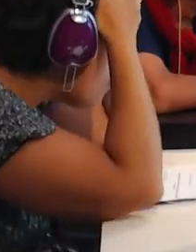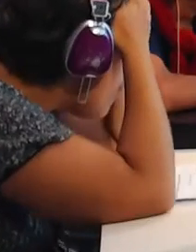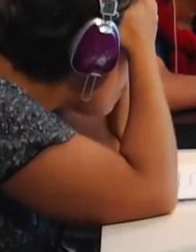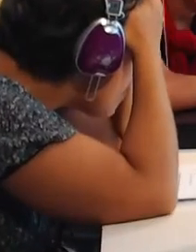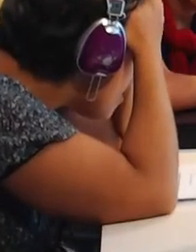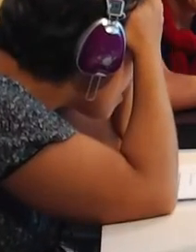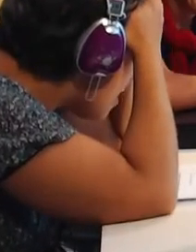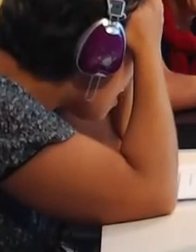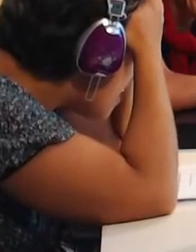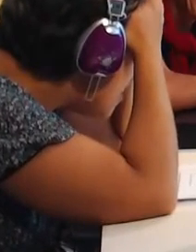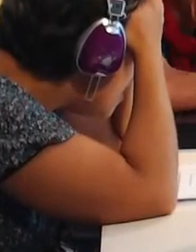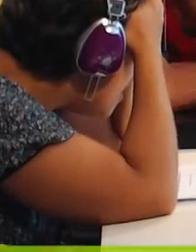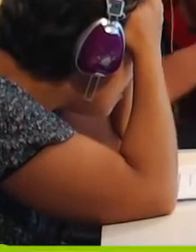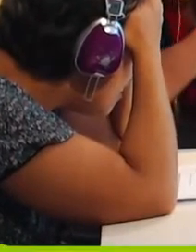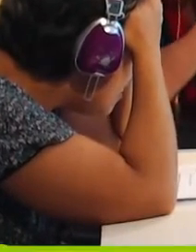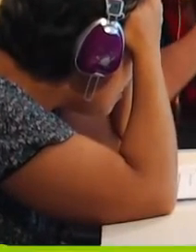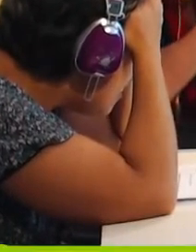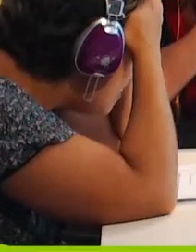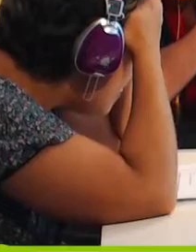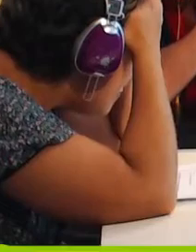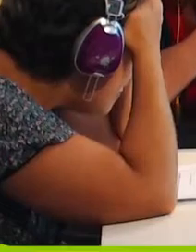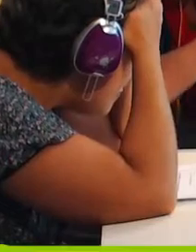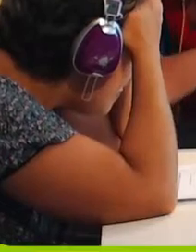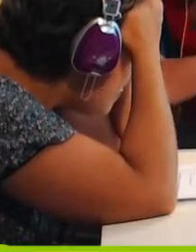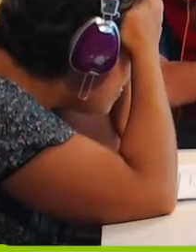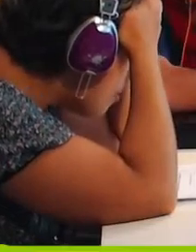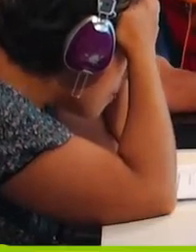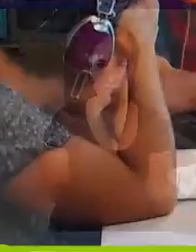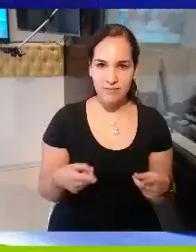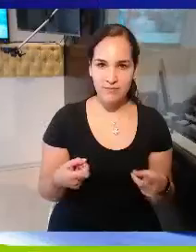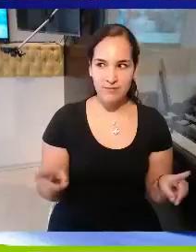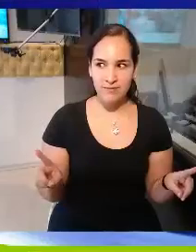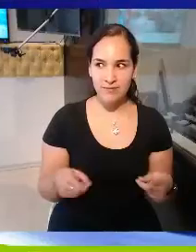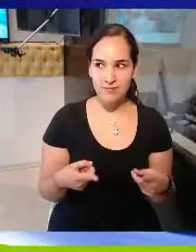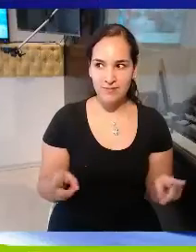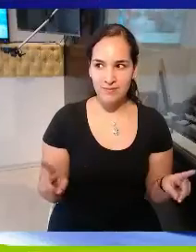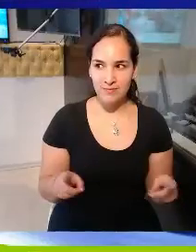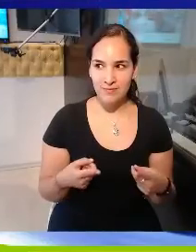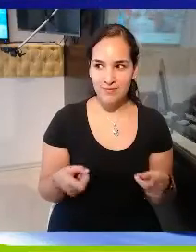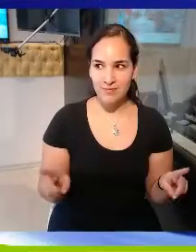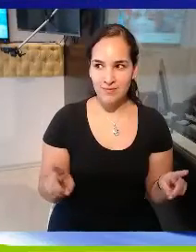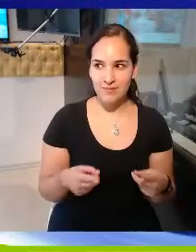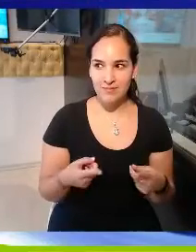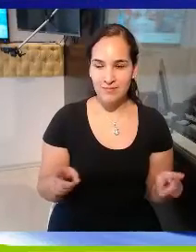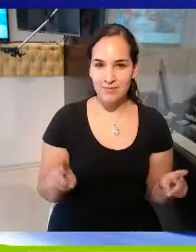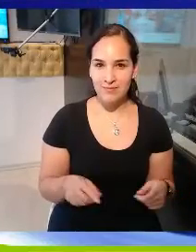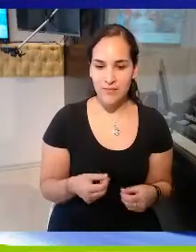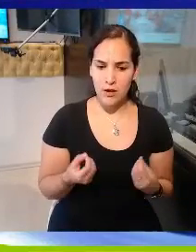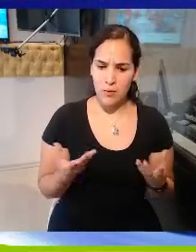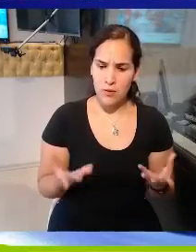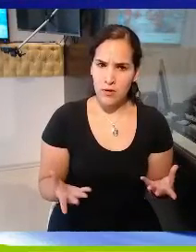mundo fue y será una porquería, ya lo sé. En el 510 y en el 2000 también.